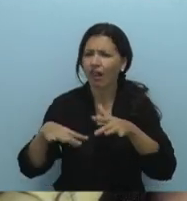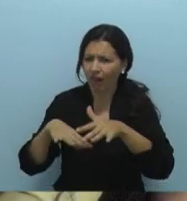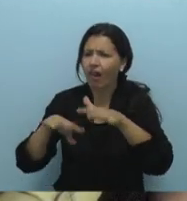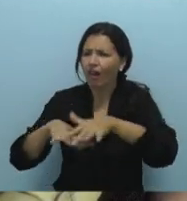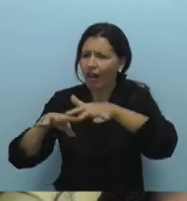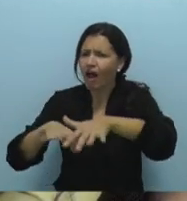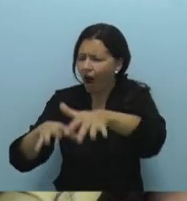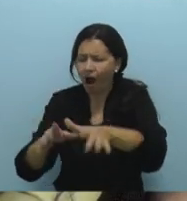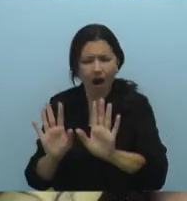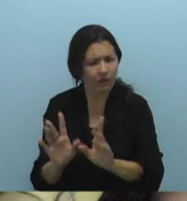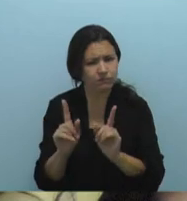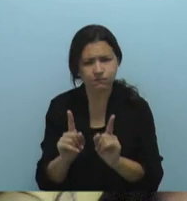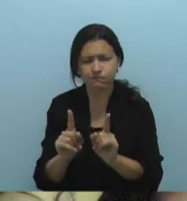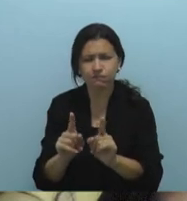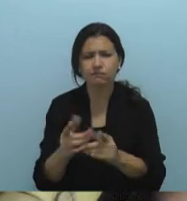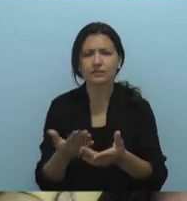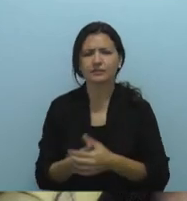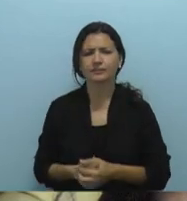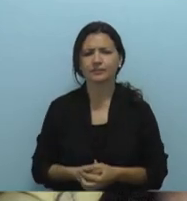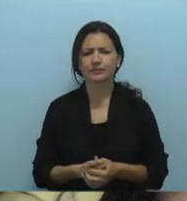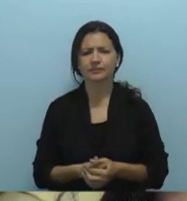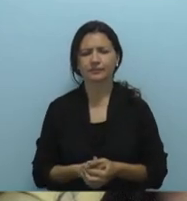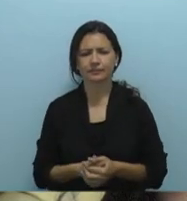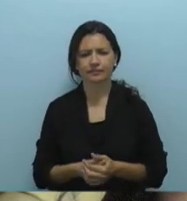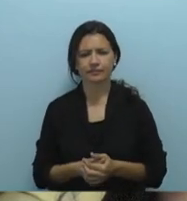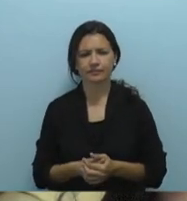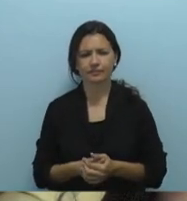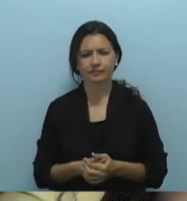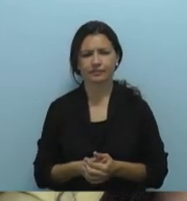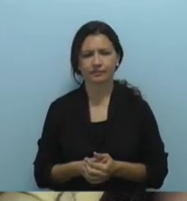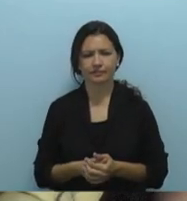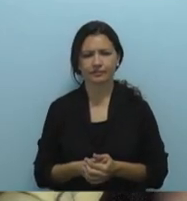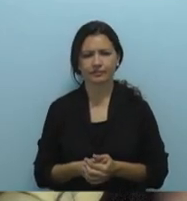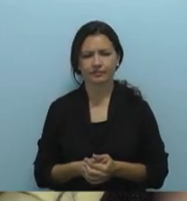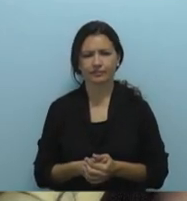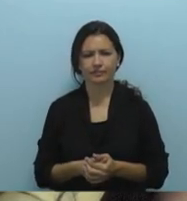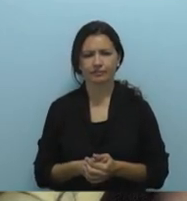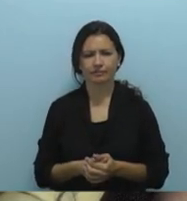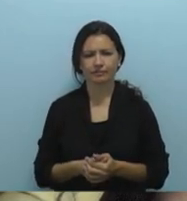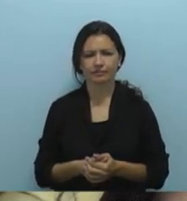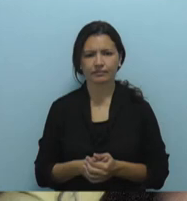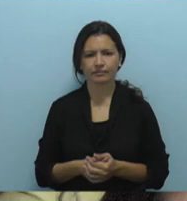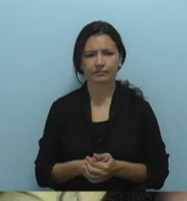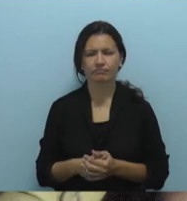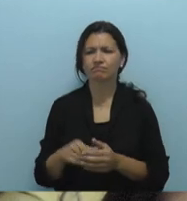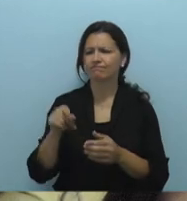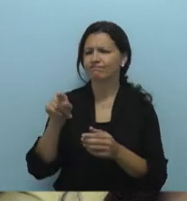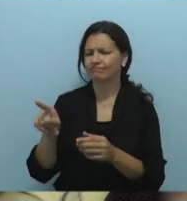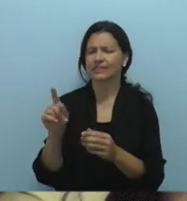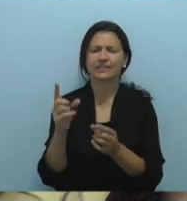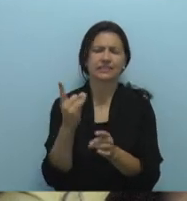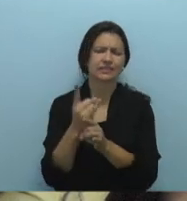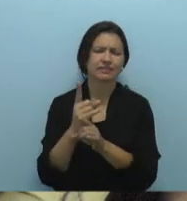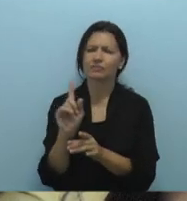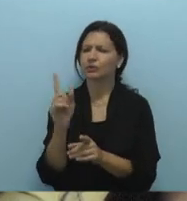muy importante, porque a diferencia de otros sectores, se la tuvieron que bancar realmente con muchísima soledad. Viene muy bien el